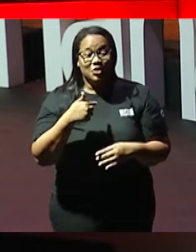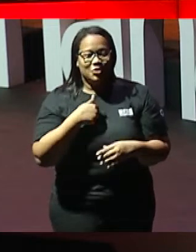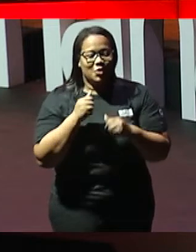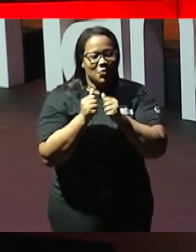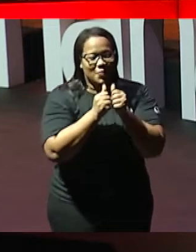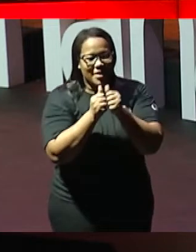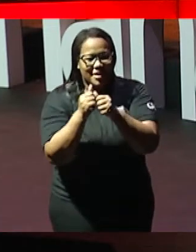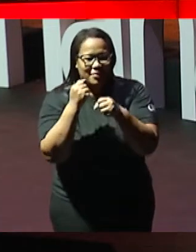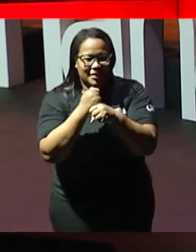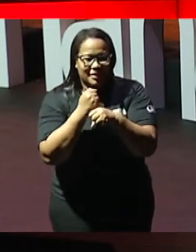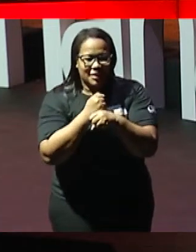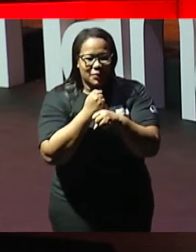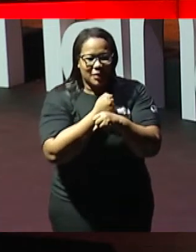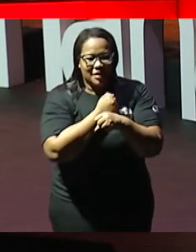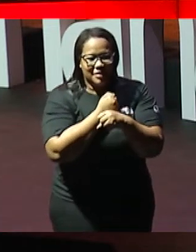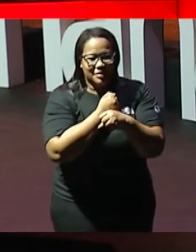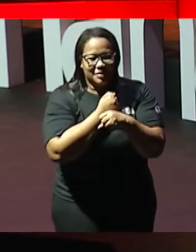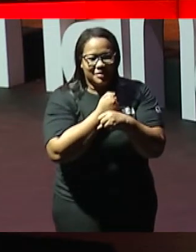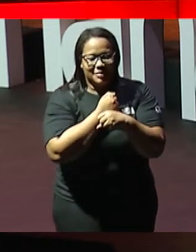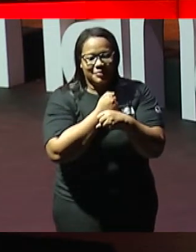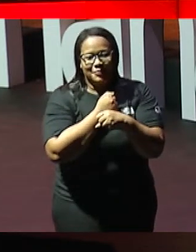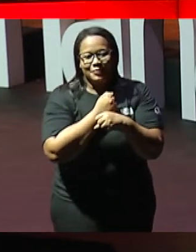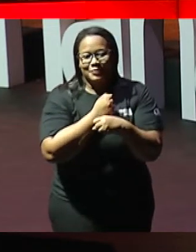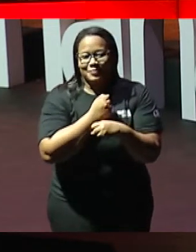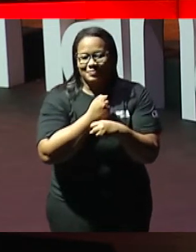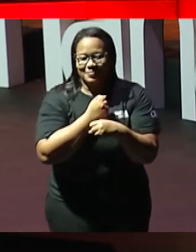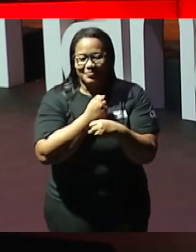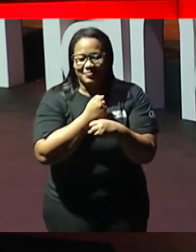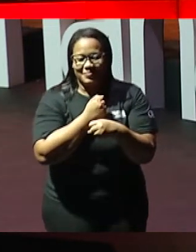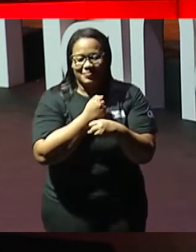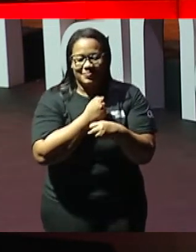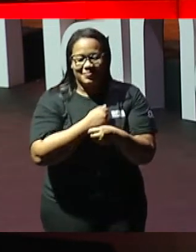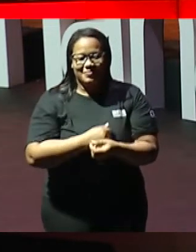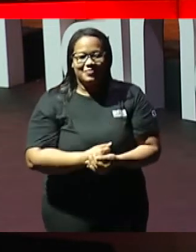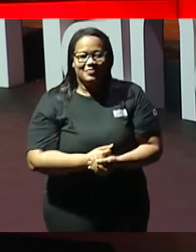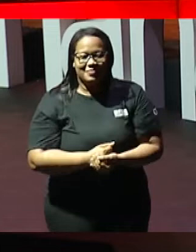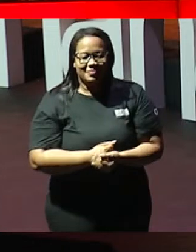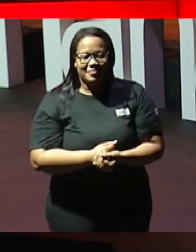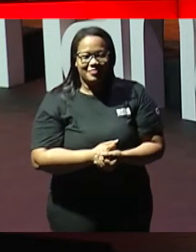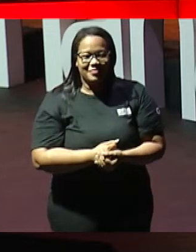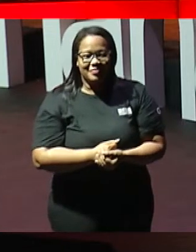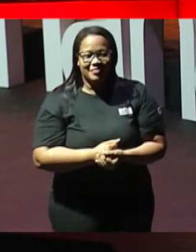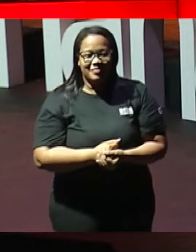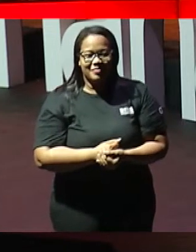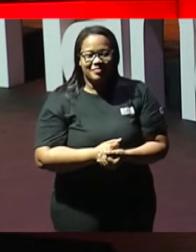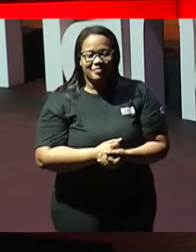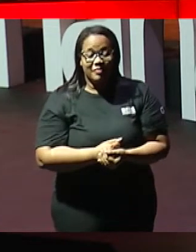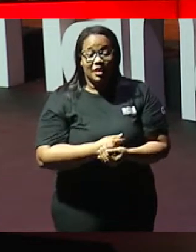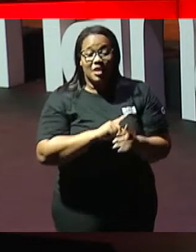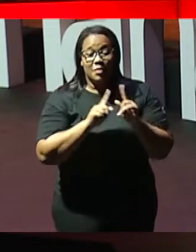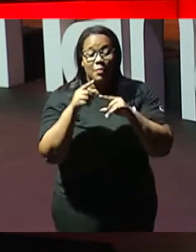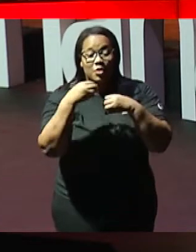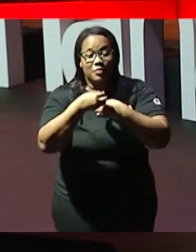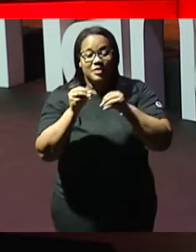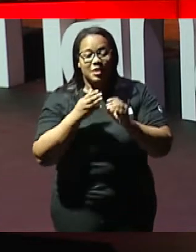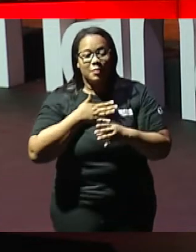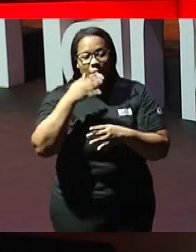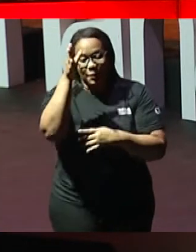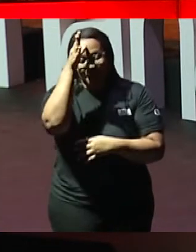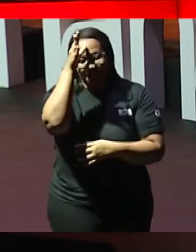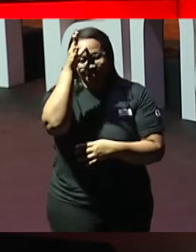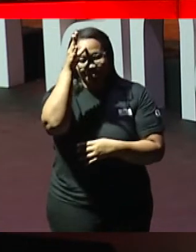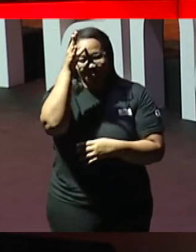porque no nos ponemos de acuerdo quién se iba a bañar primero en mi casa era nuestra hermano y terminábamos la oficina de mi papá pero en un mundo